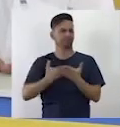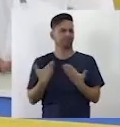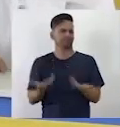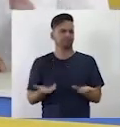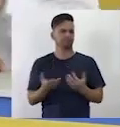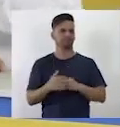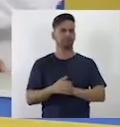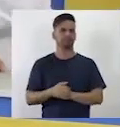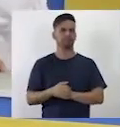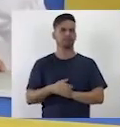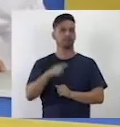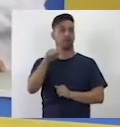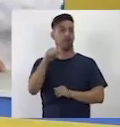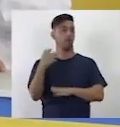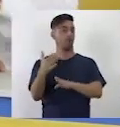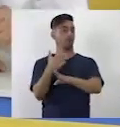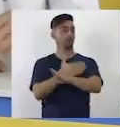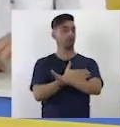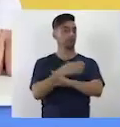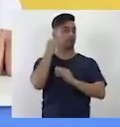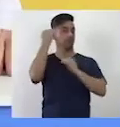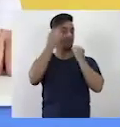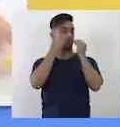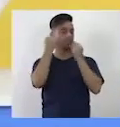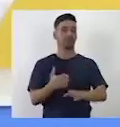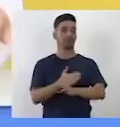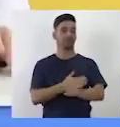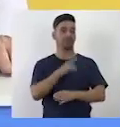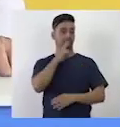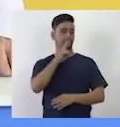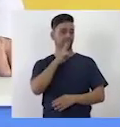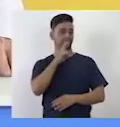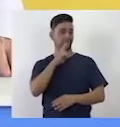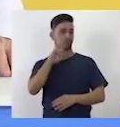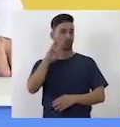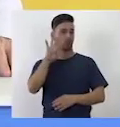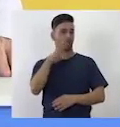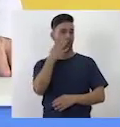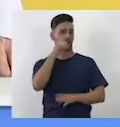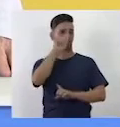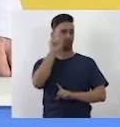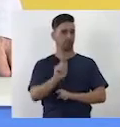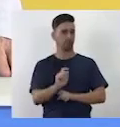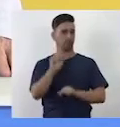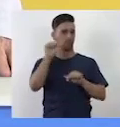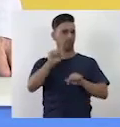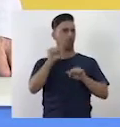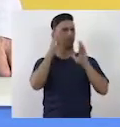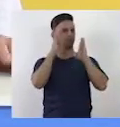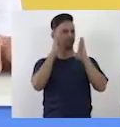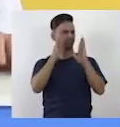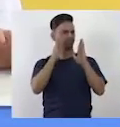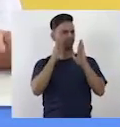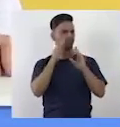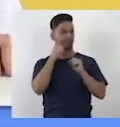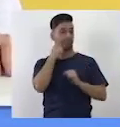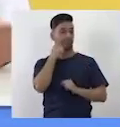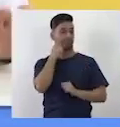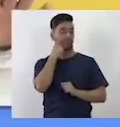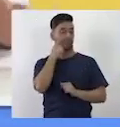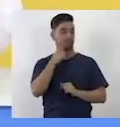pero qué vamos hacer la que ahora es predecir antes de pasar a la respuesta voy a hacer algunas cuestiones que tienen que prestar atención